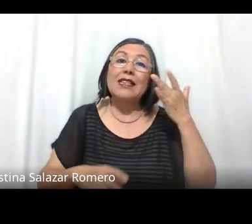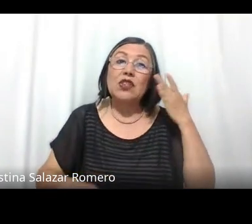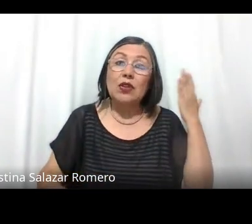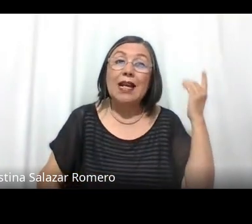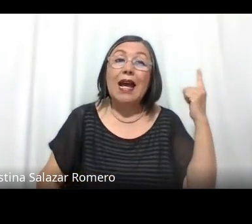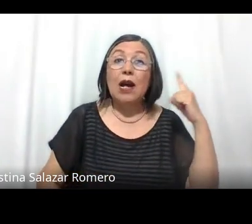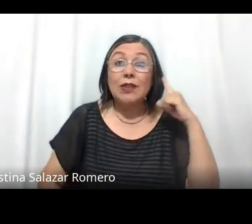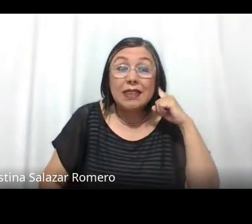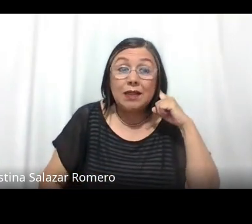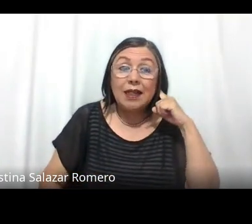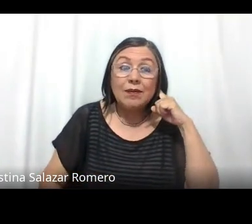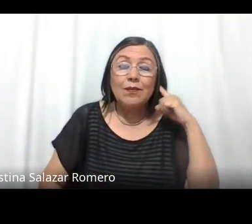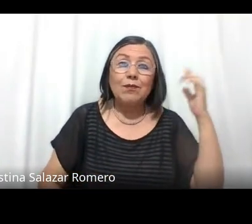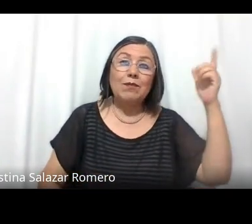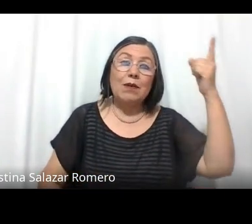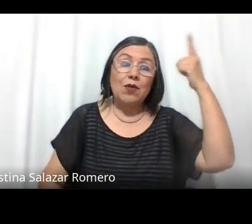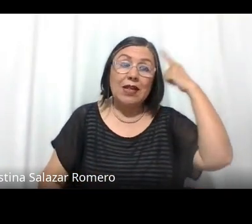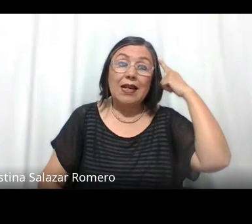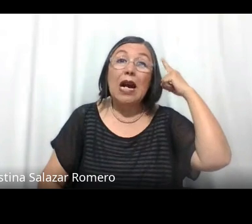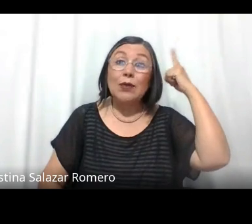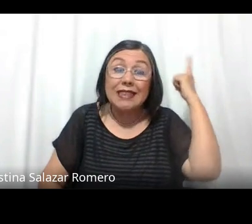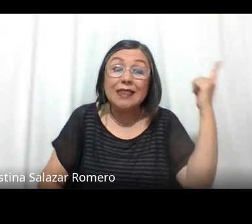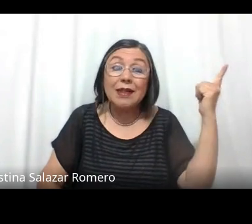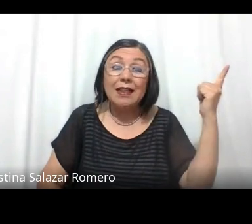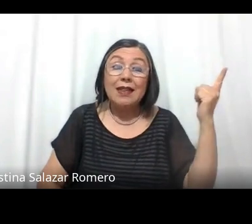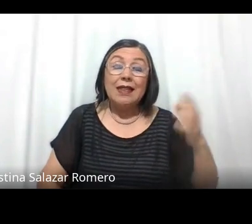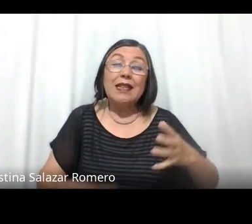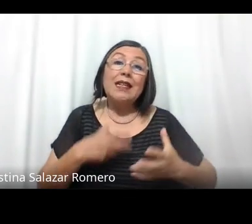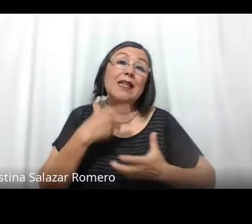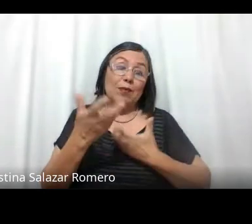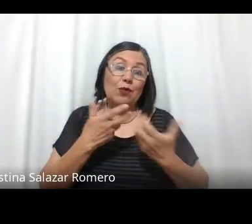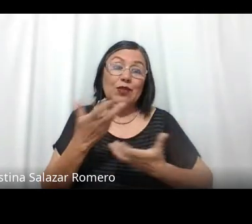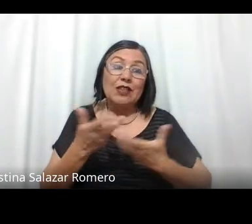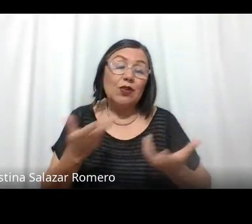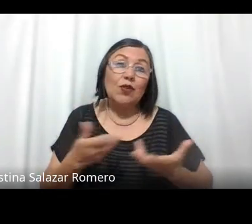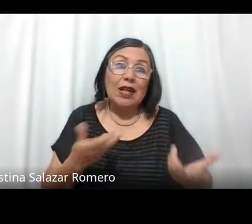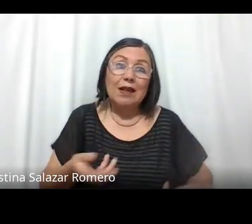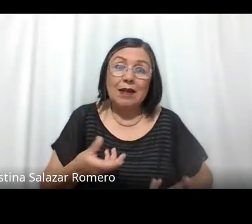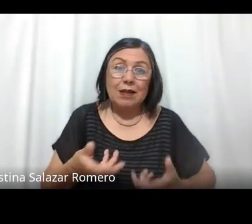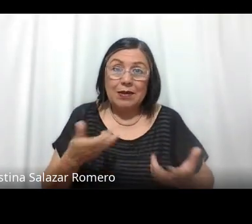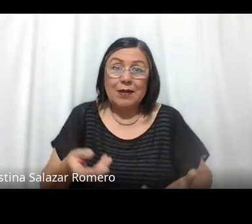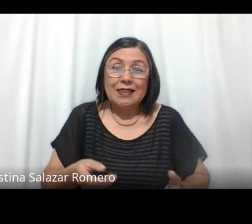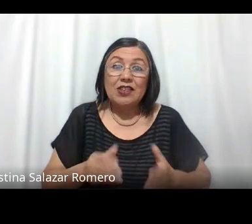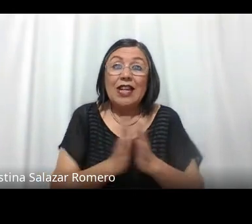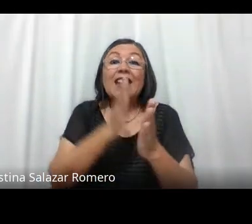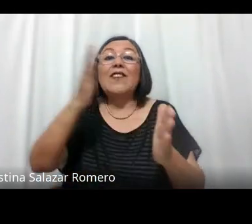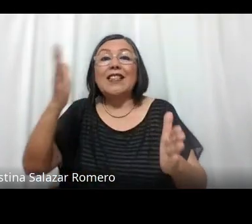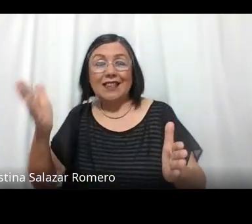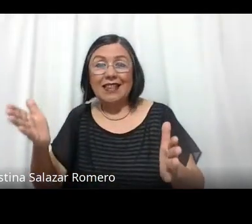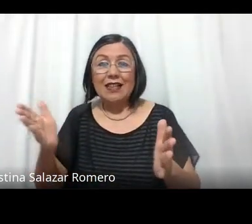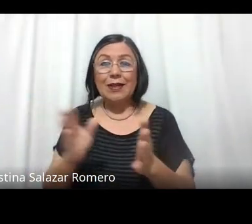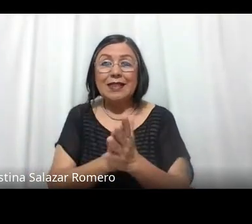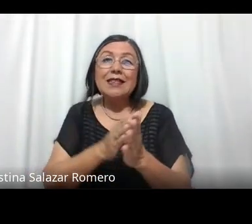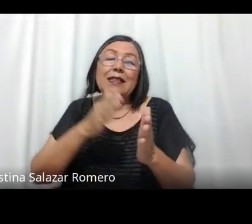una atención auditiva, memoria auditiva y la pronunciación o la verbalización, a